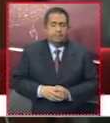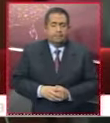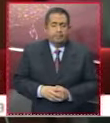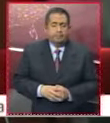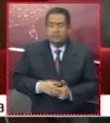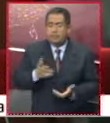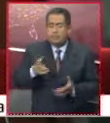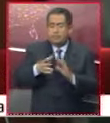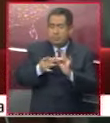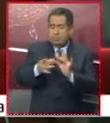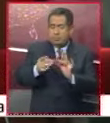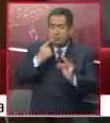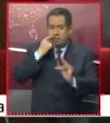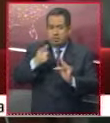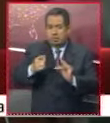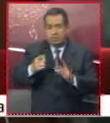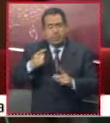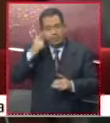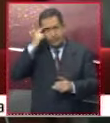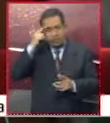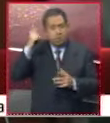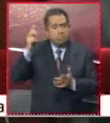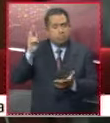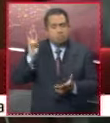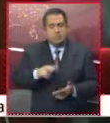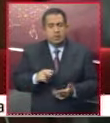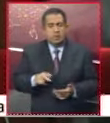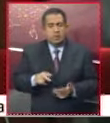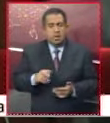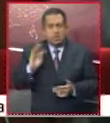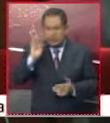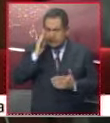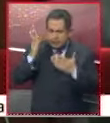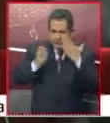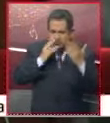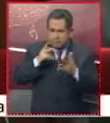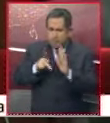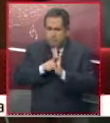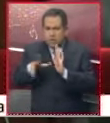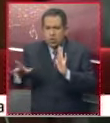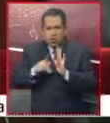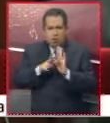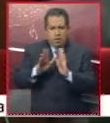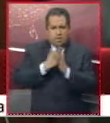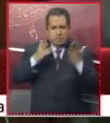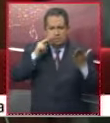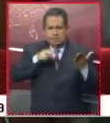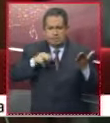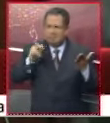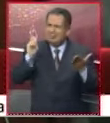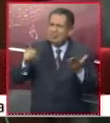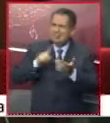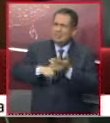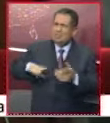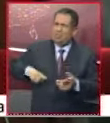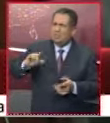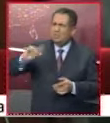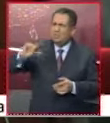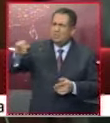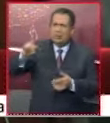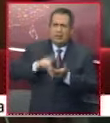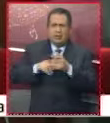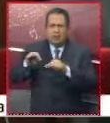pública. La verdad es que cuando uno revisa la prensa y ve la conducta de los servidores públicos en